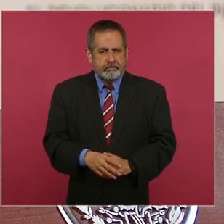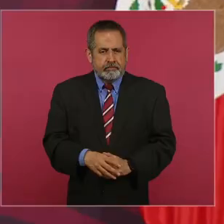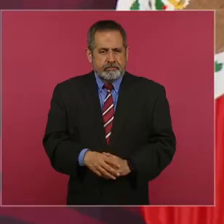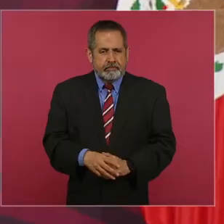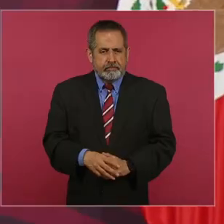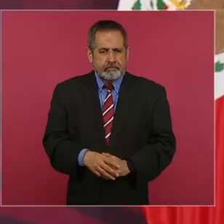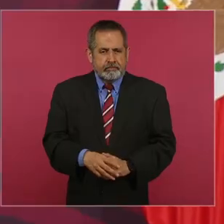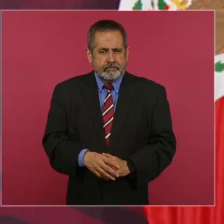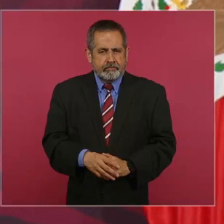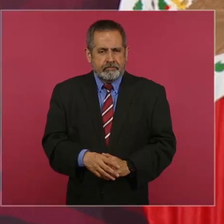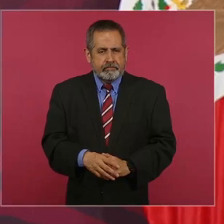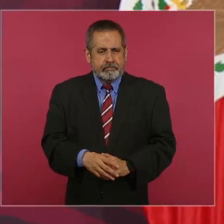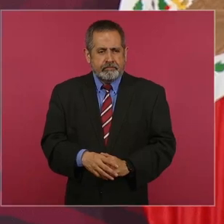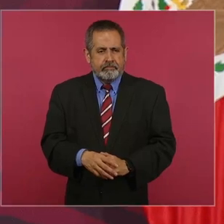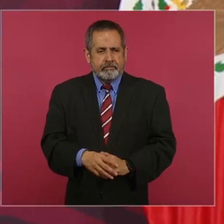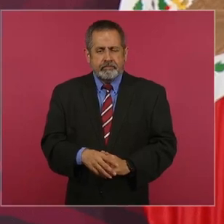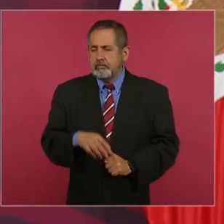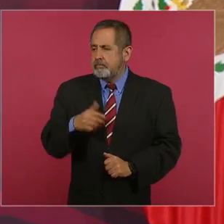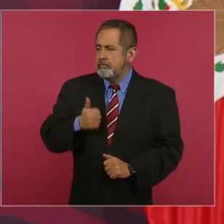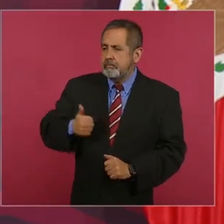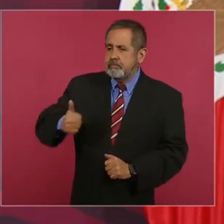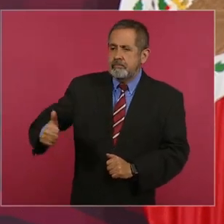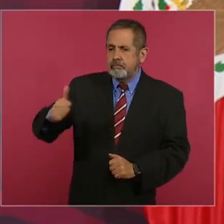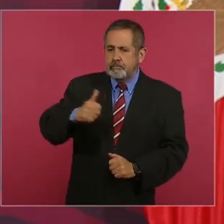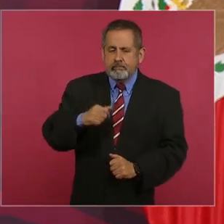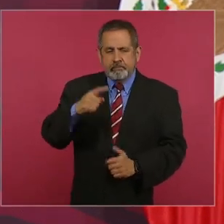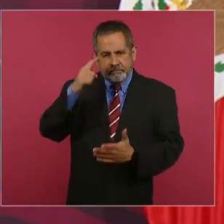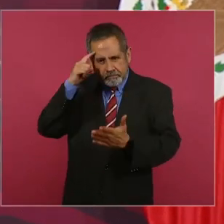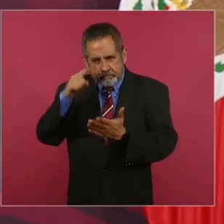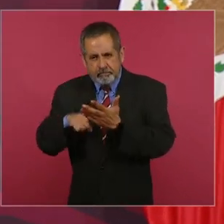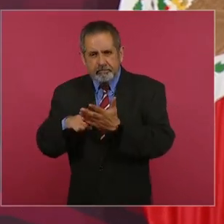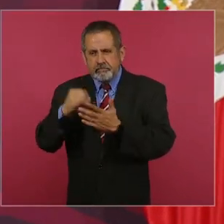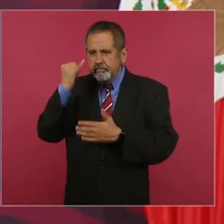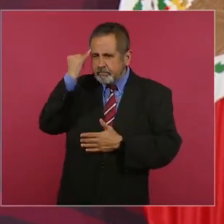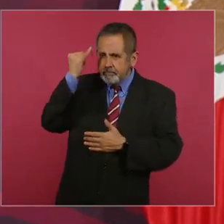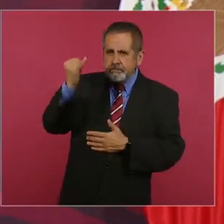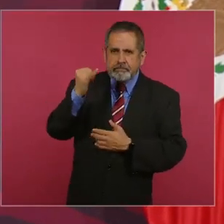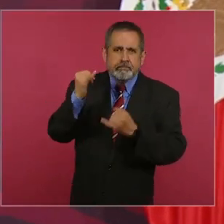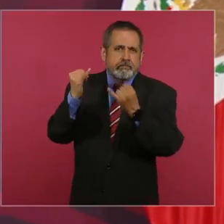creencias idolatrías